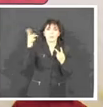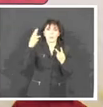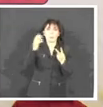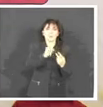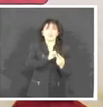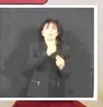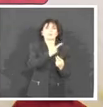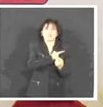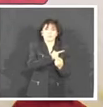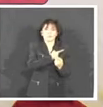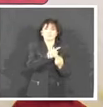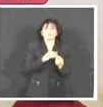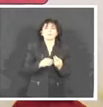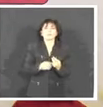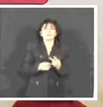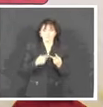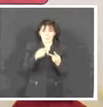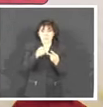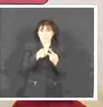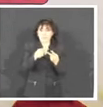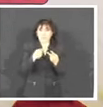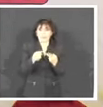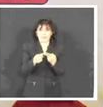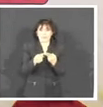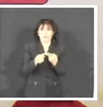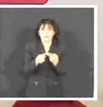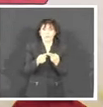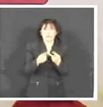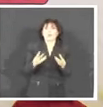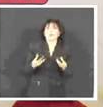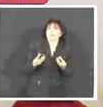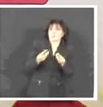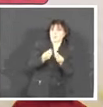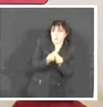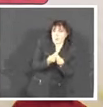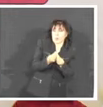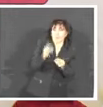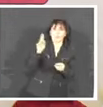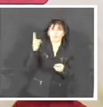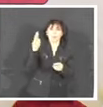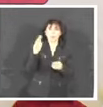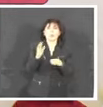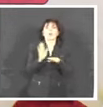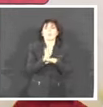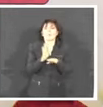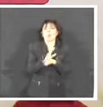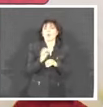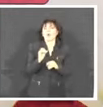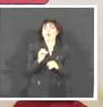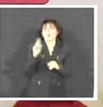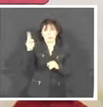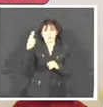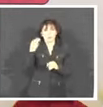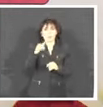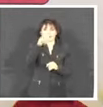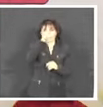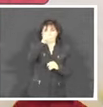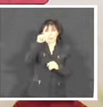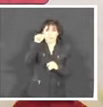que complementaron las universidades del bienestar o universidades Benito Juárez que hizo